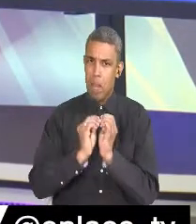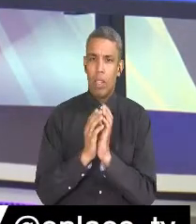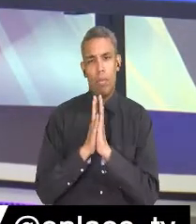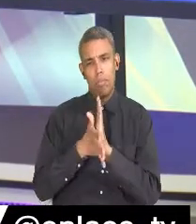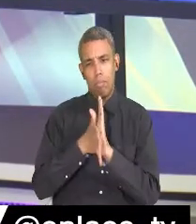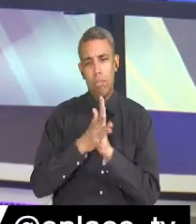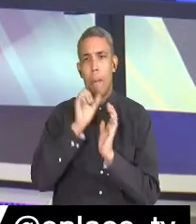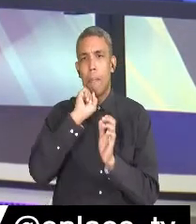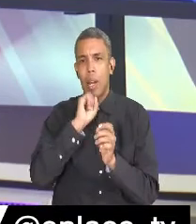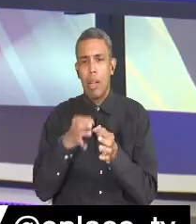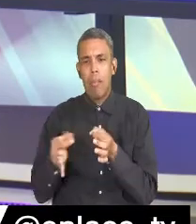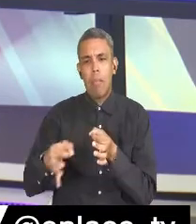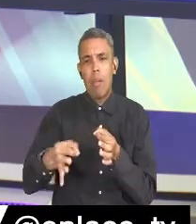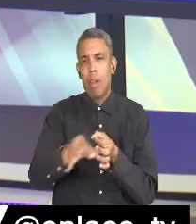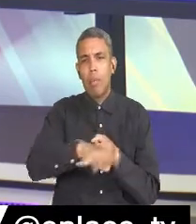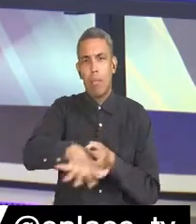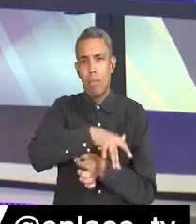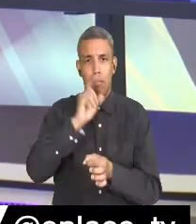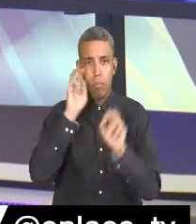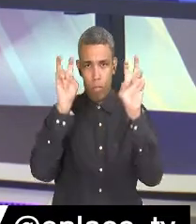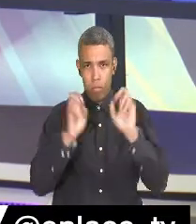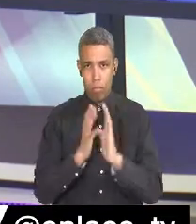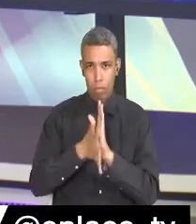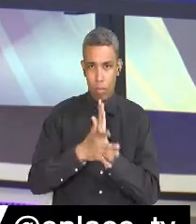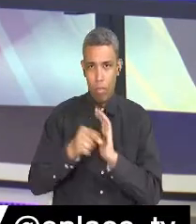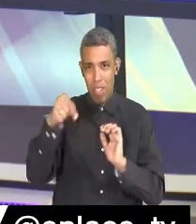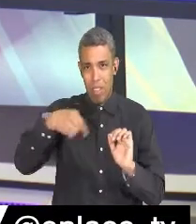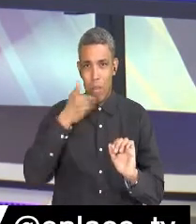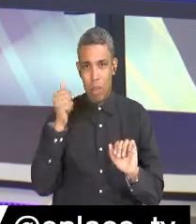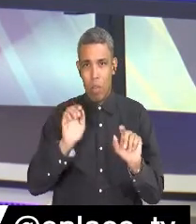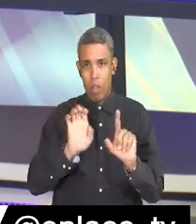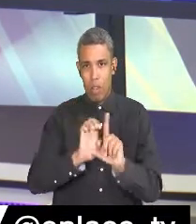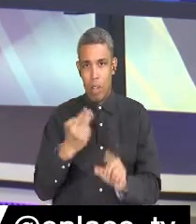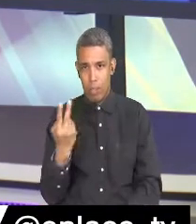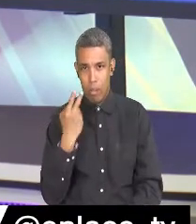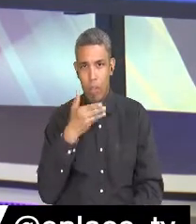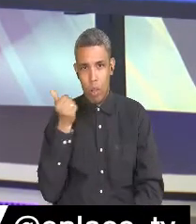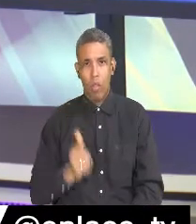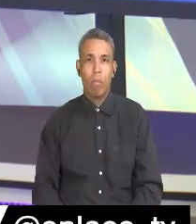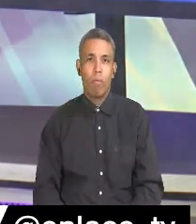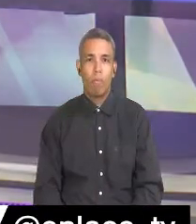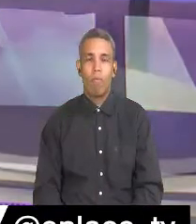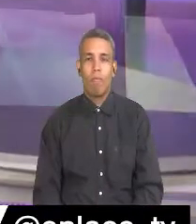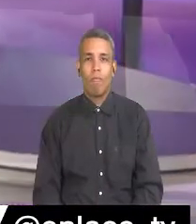que sucede en Barranca Bermeja y la región. Hágalo por Enlace Noticias, lo que usted quiere ver. Feliz tarde para todos.